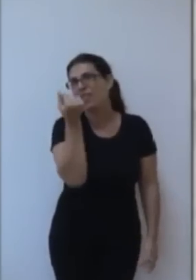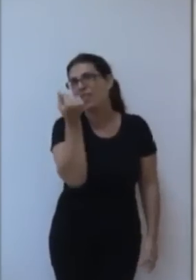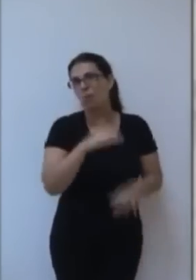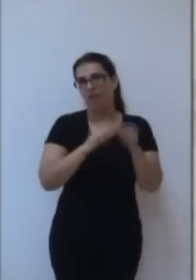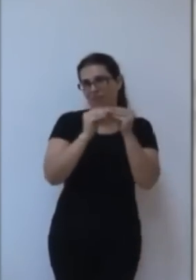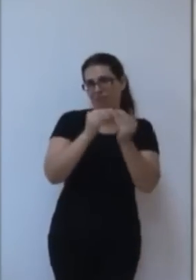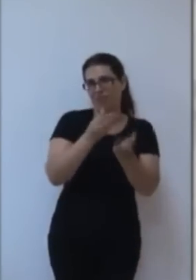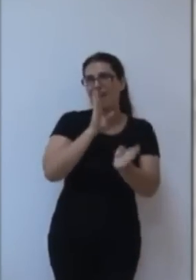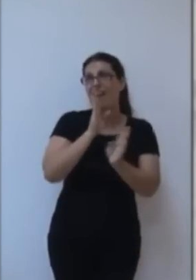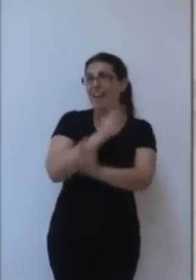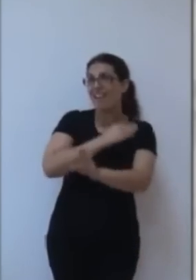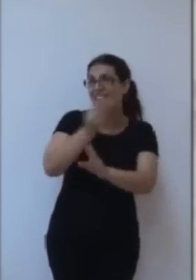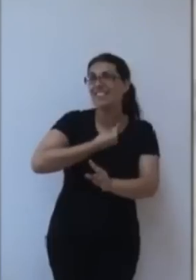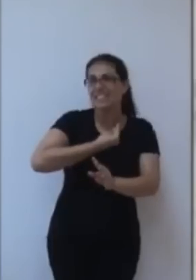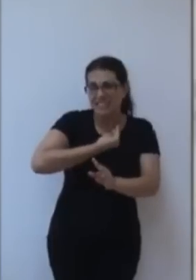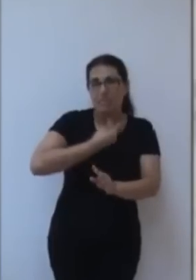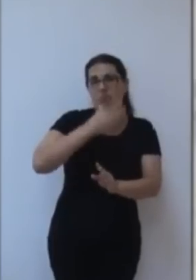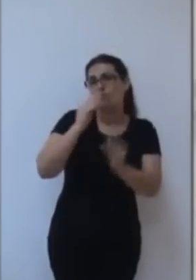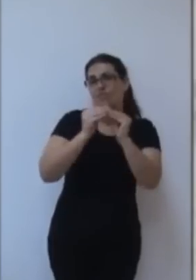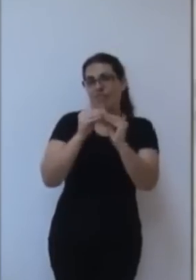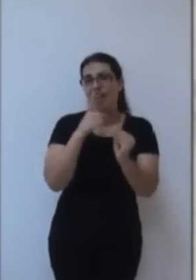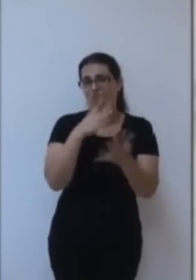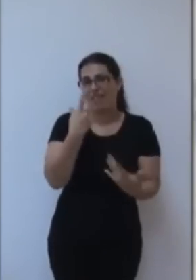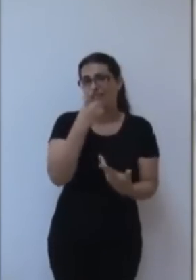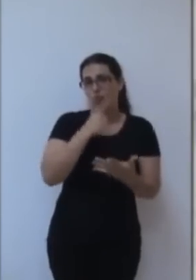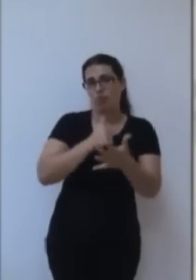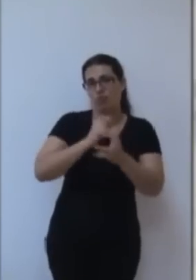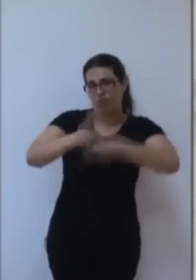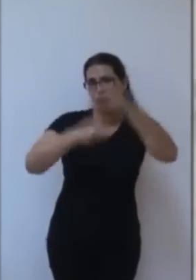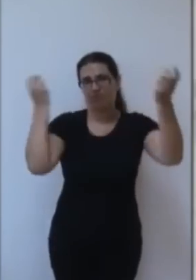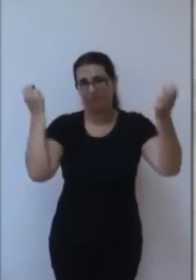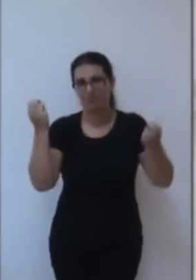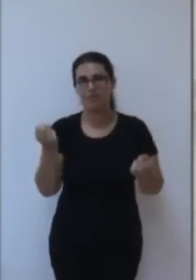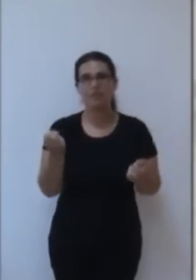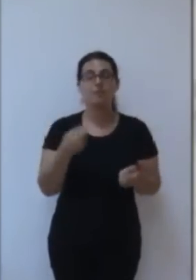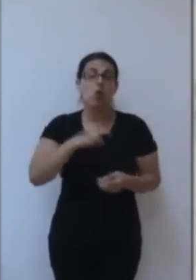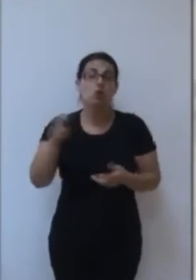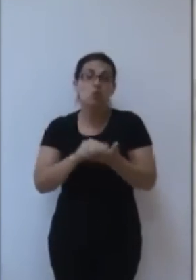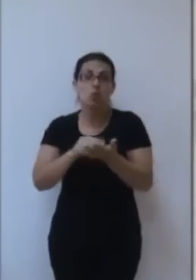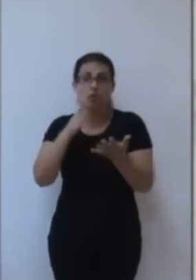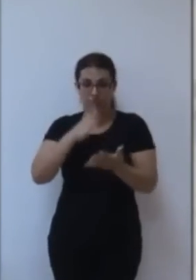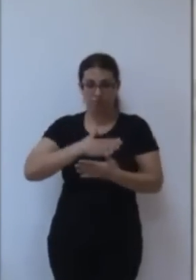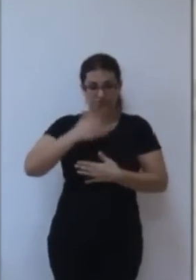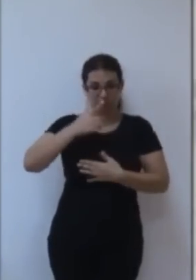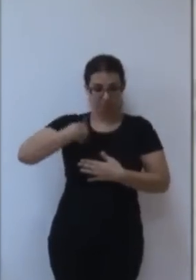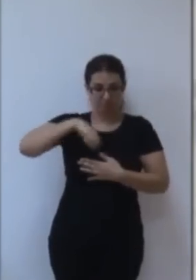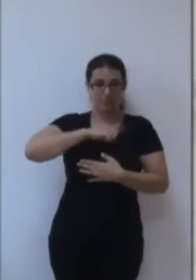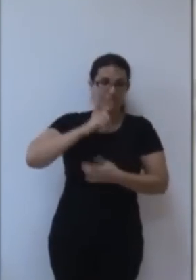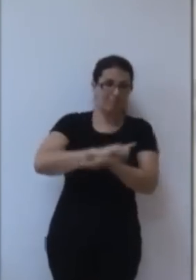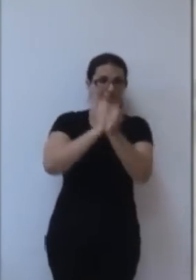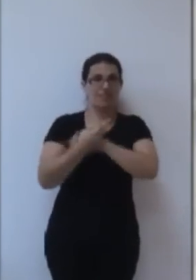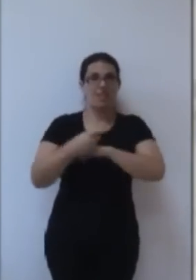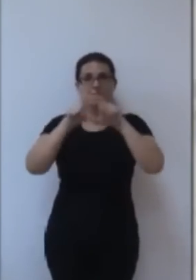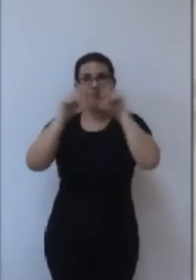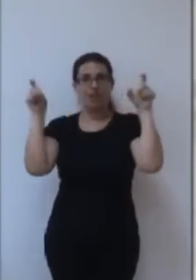¿no? Yo solamente encuentro ese, porque otra solución sería el que nosotros nos convirtiéramos en empresa o que intentáramos